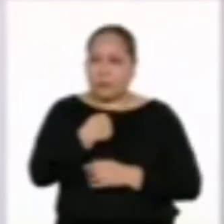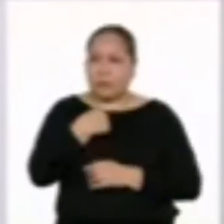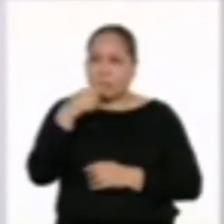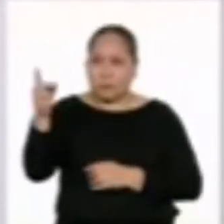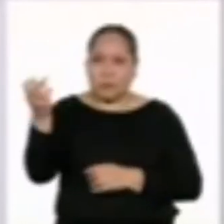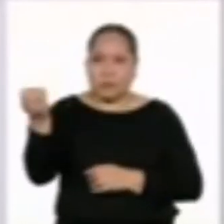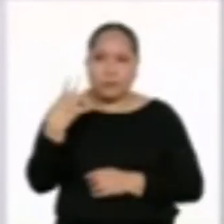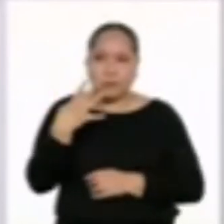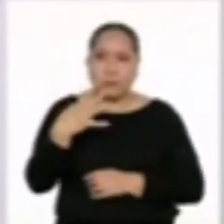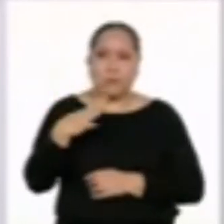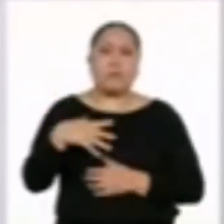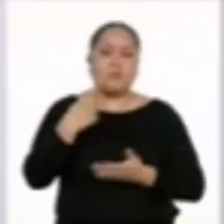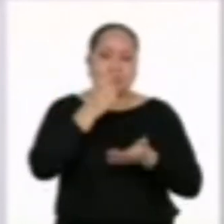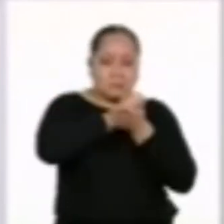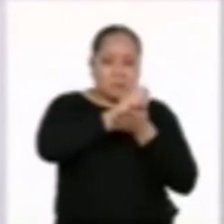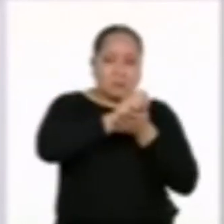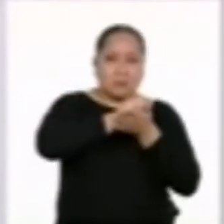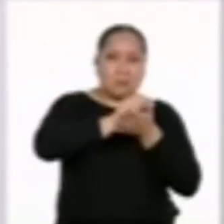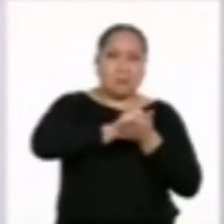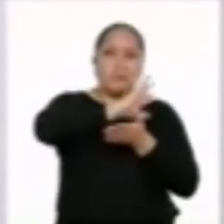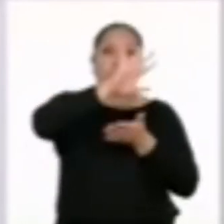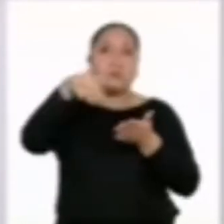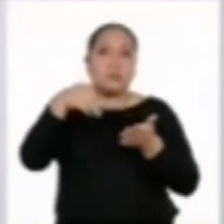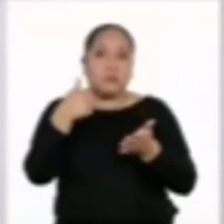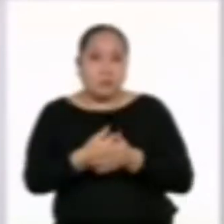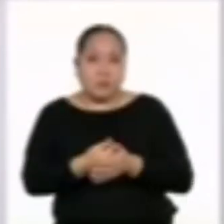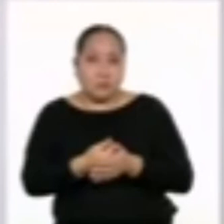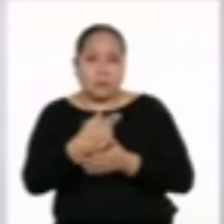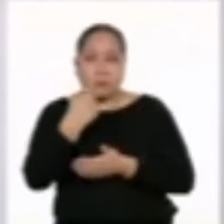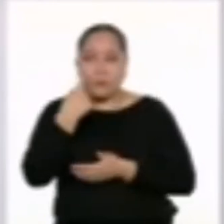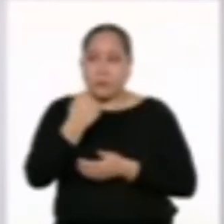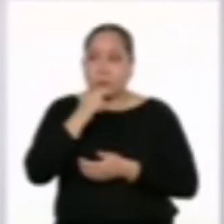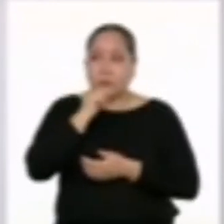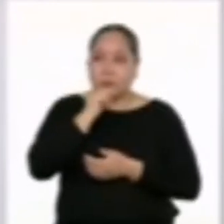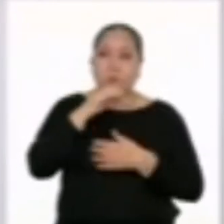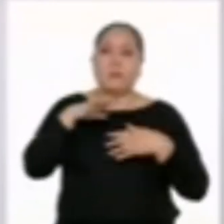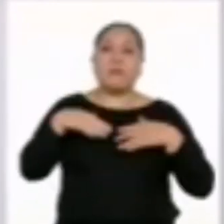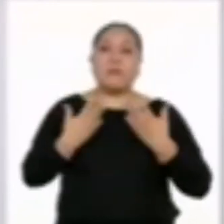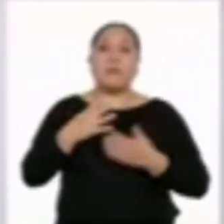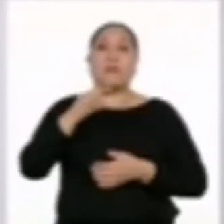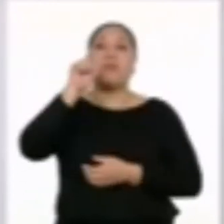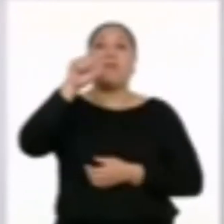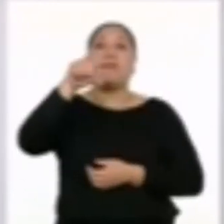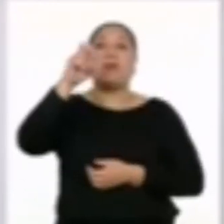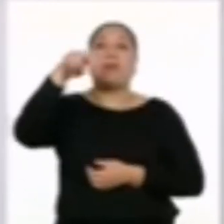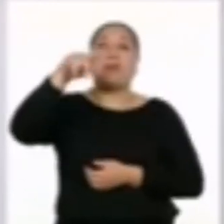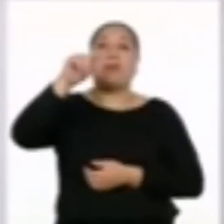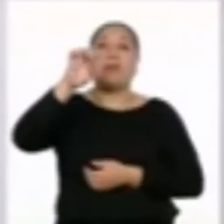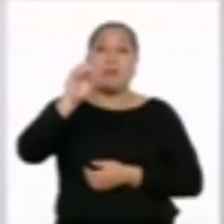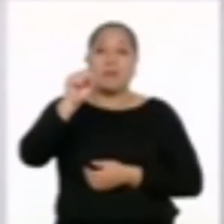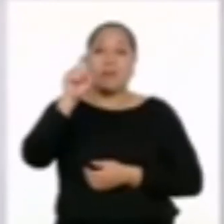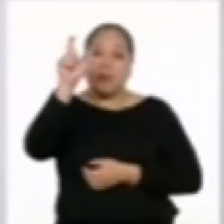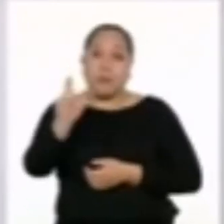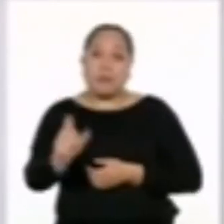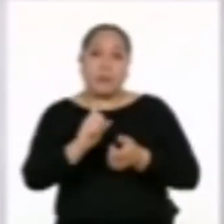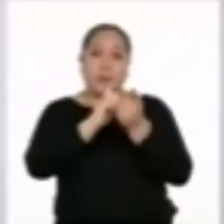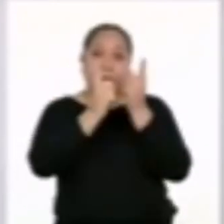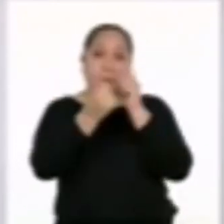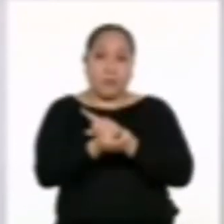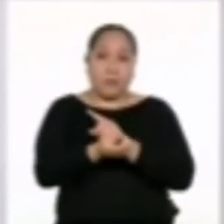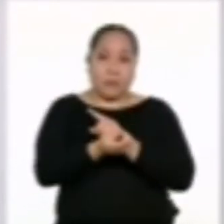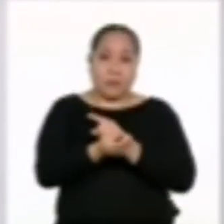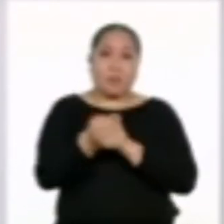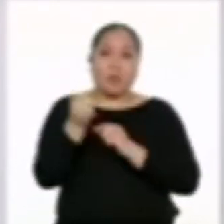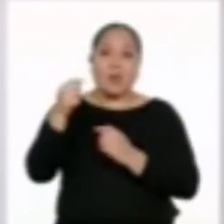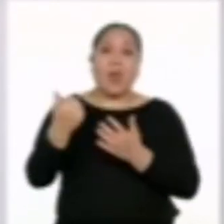lo que ha dicho, pude apuntar que todas y todos podemos ser agentes de cambio en nuestras casas, en nuestra